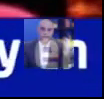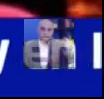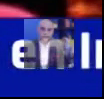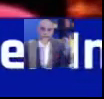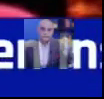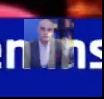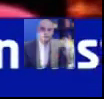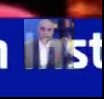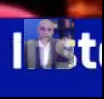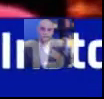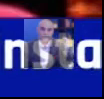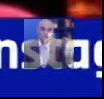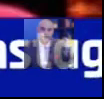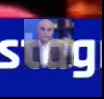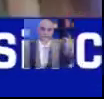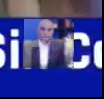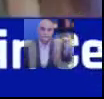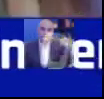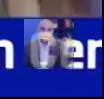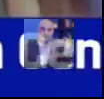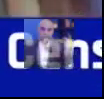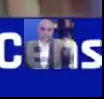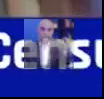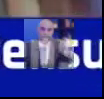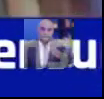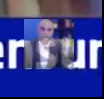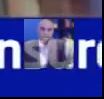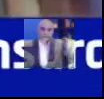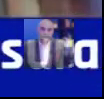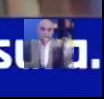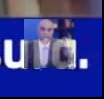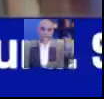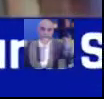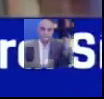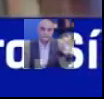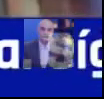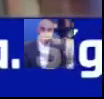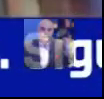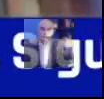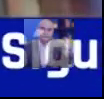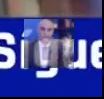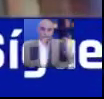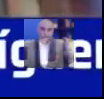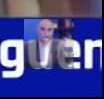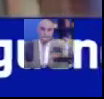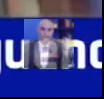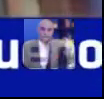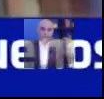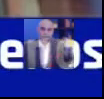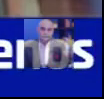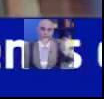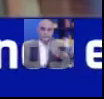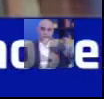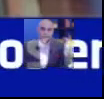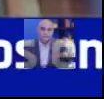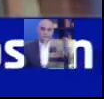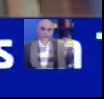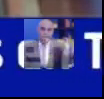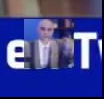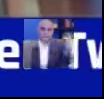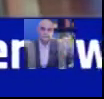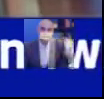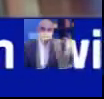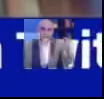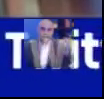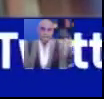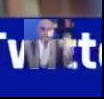un interés jurídico. La nueva ley de la industria eléctrica no afecta sus facultades.